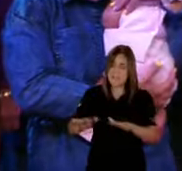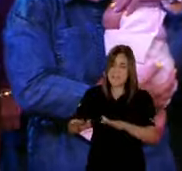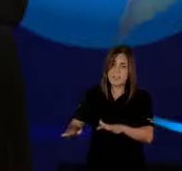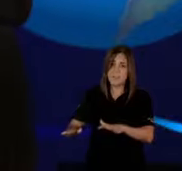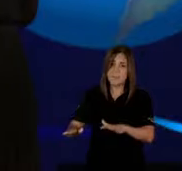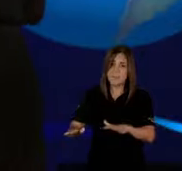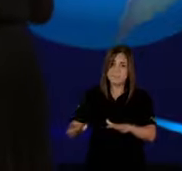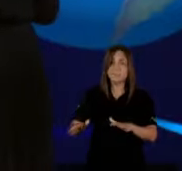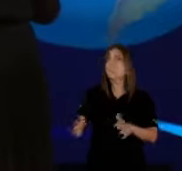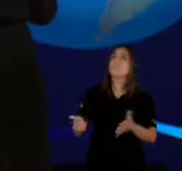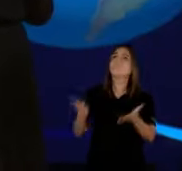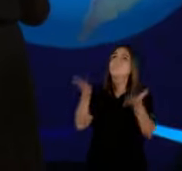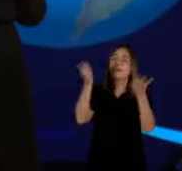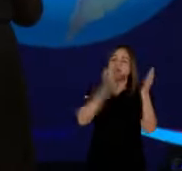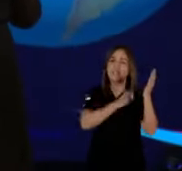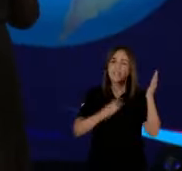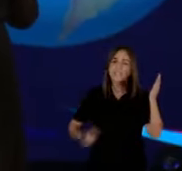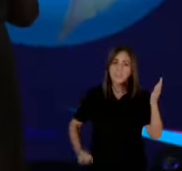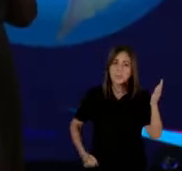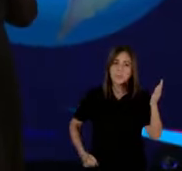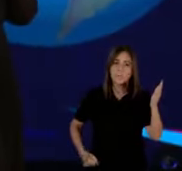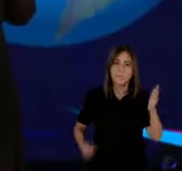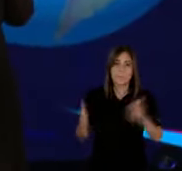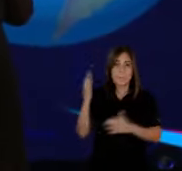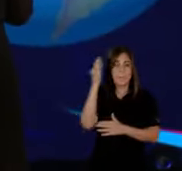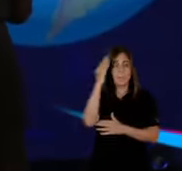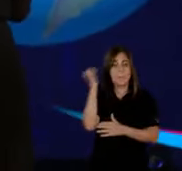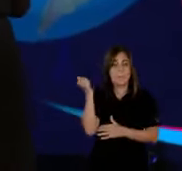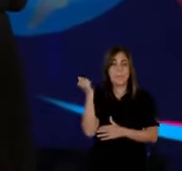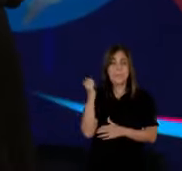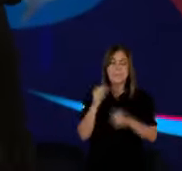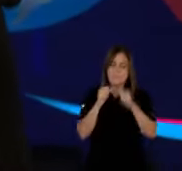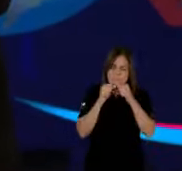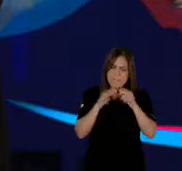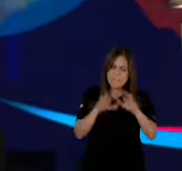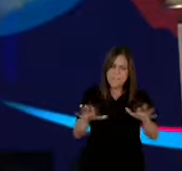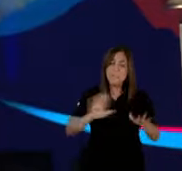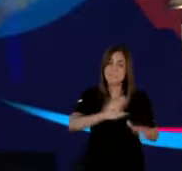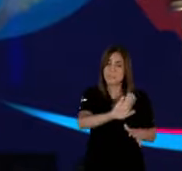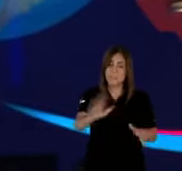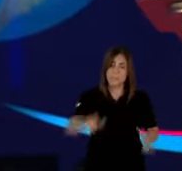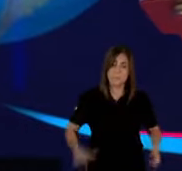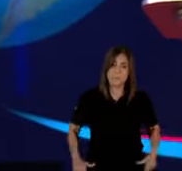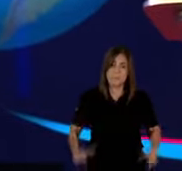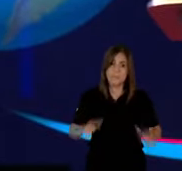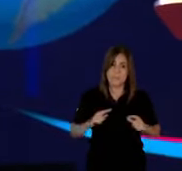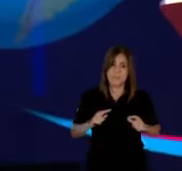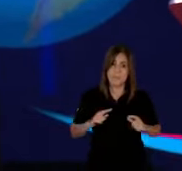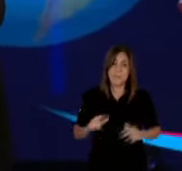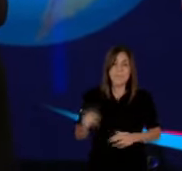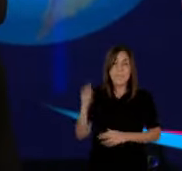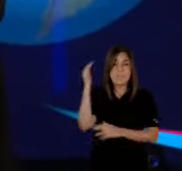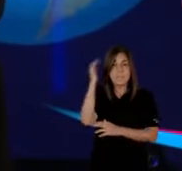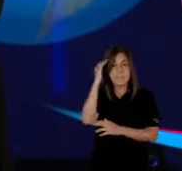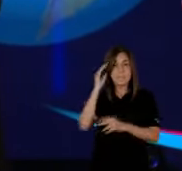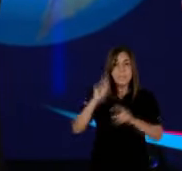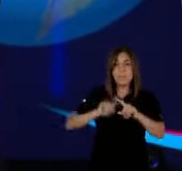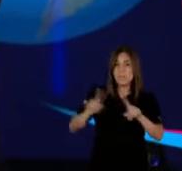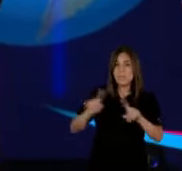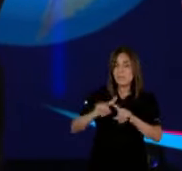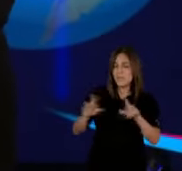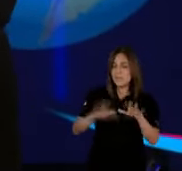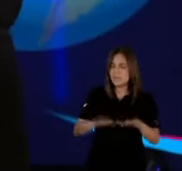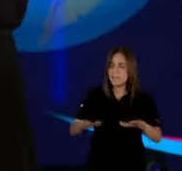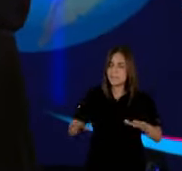conocemos el resultado y la vida de Jocabed. Conocemos a una Ana que llevó al altar a su niño aún antes de que